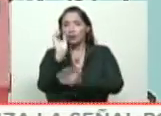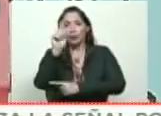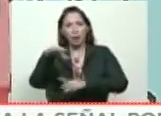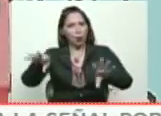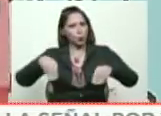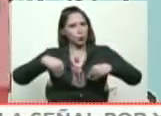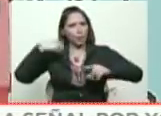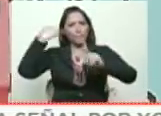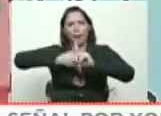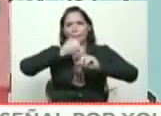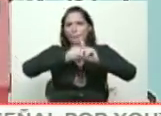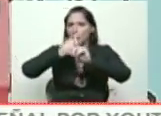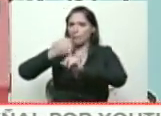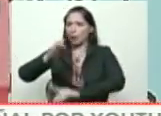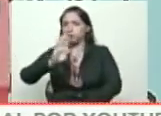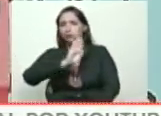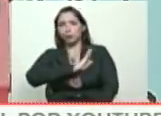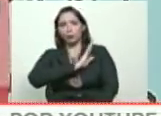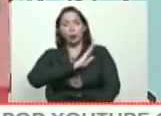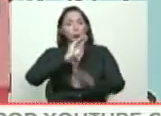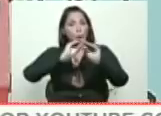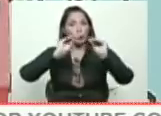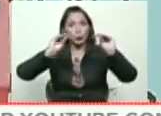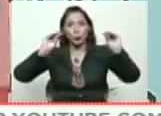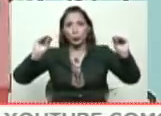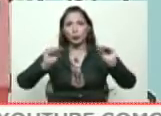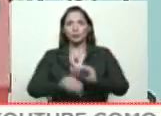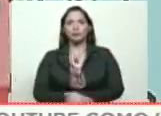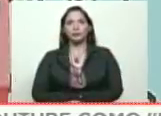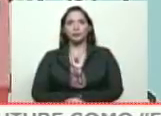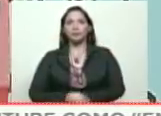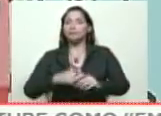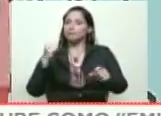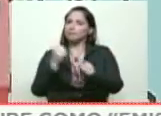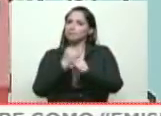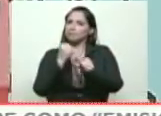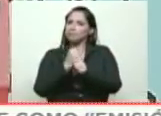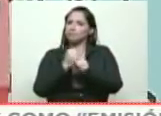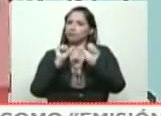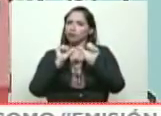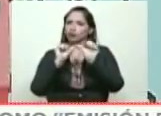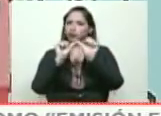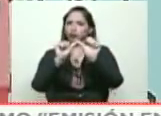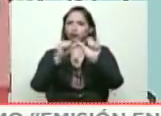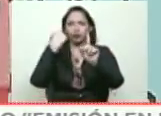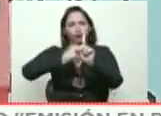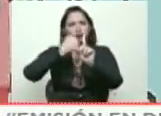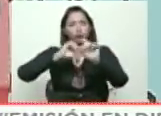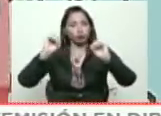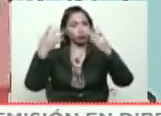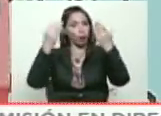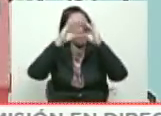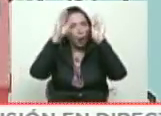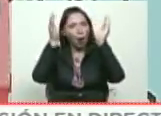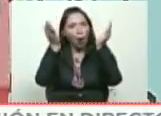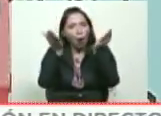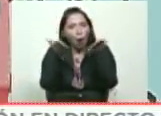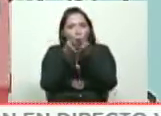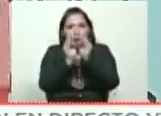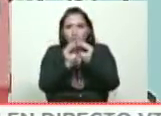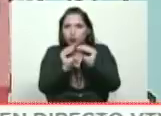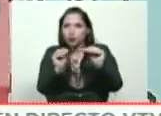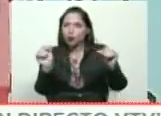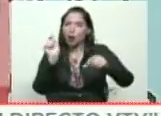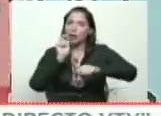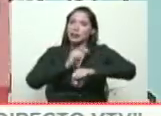asumimos esa lucha como nuestra y convocamos a toda nuestra militancia a seguir trabajando, a seguir luchando por salvar al planeta, por salvar el